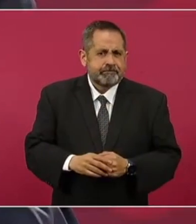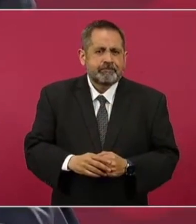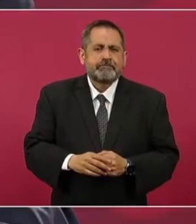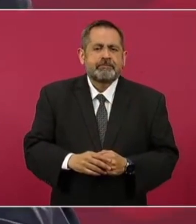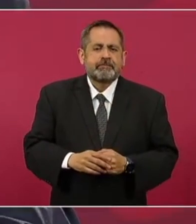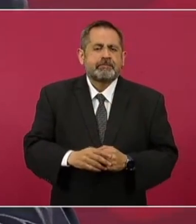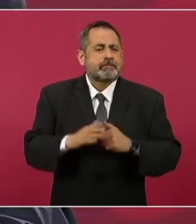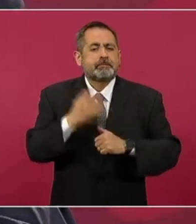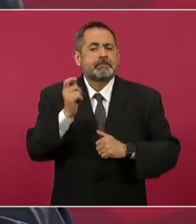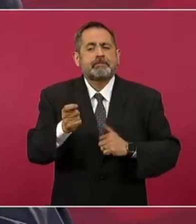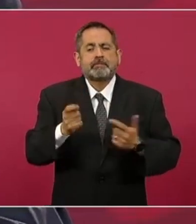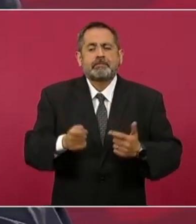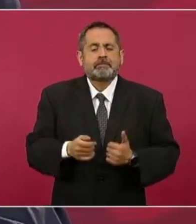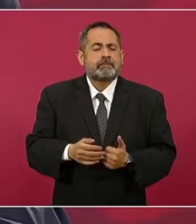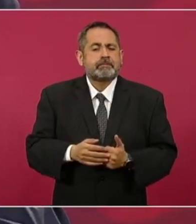porque